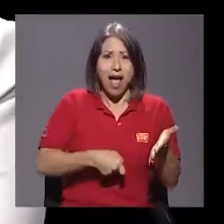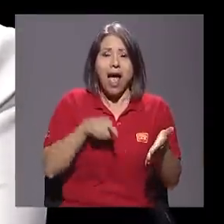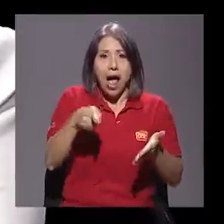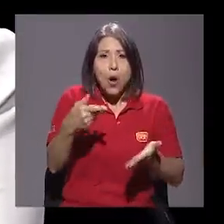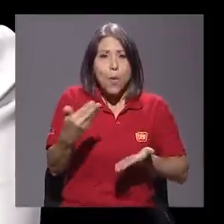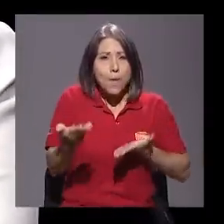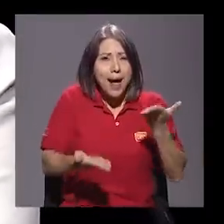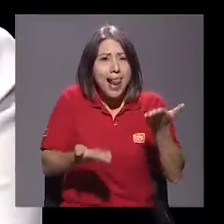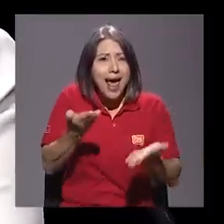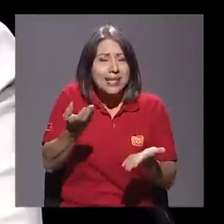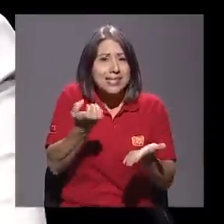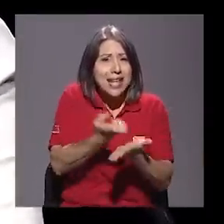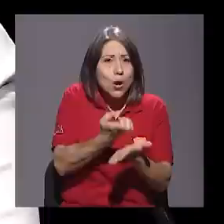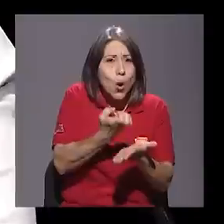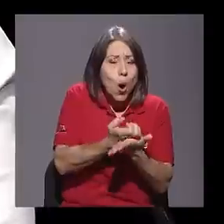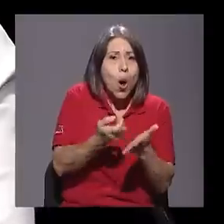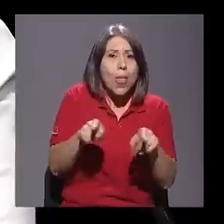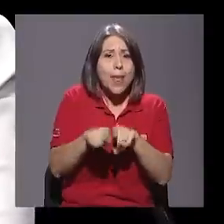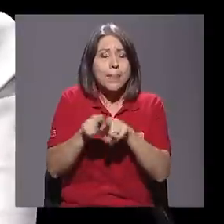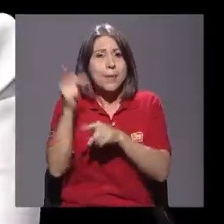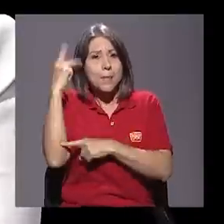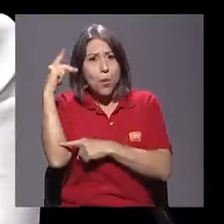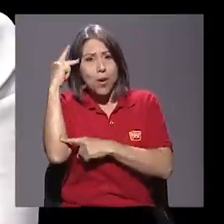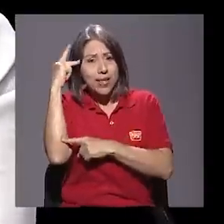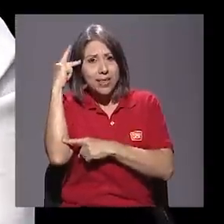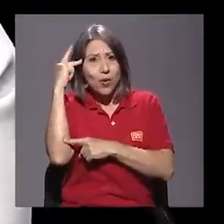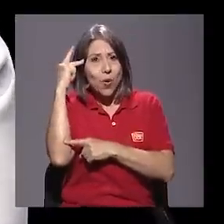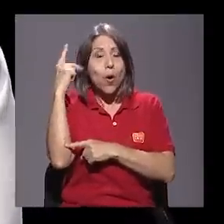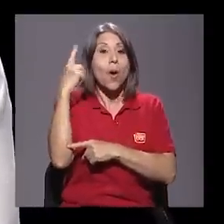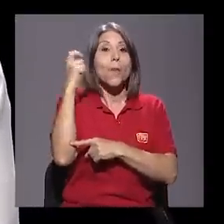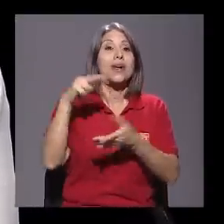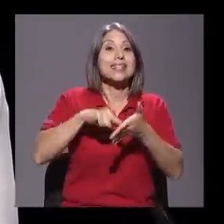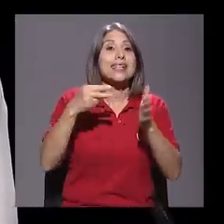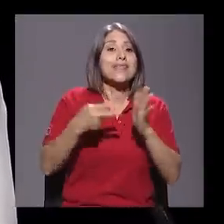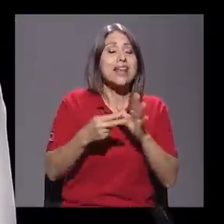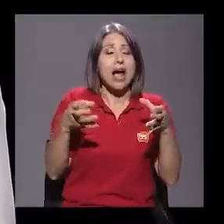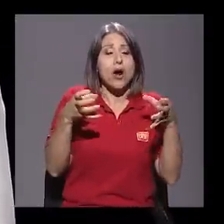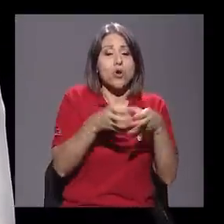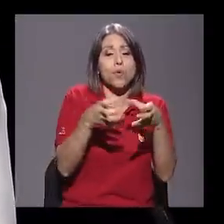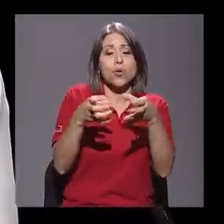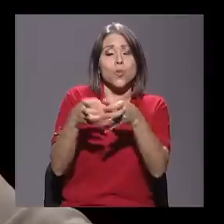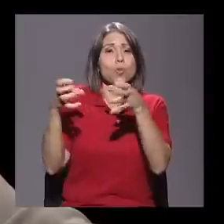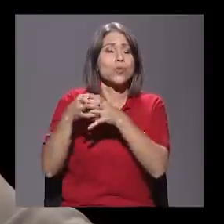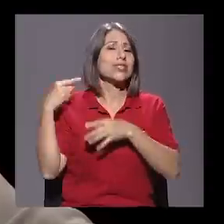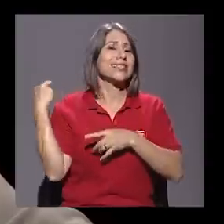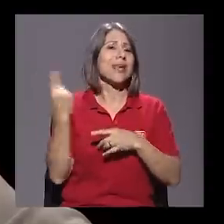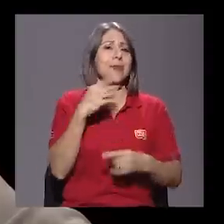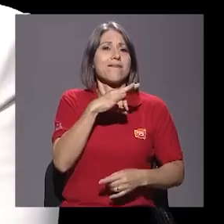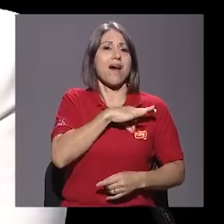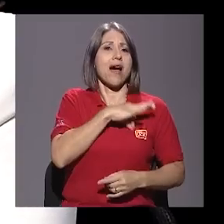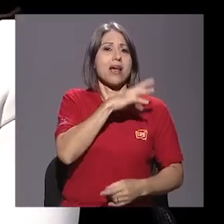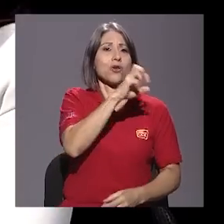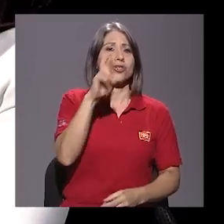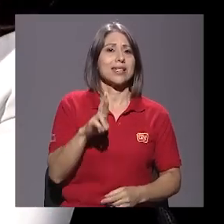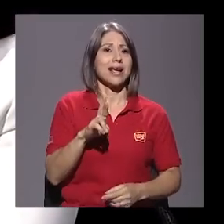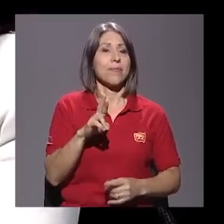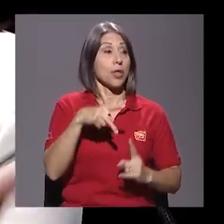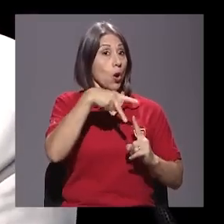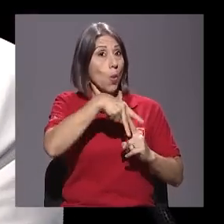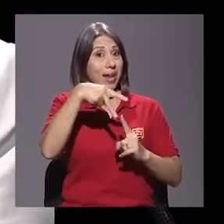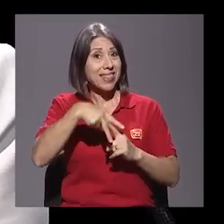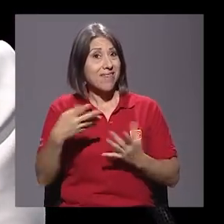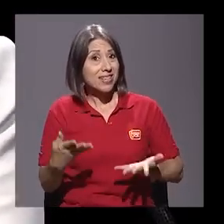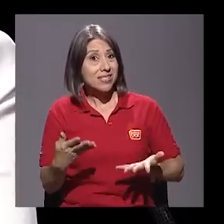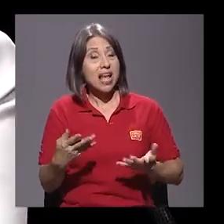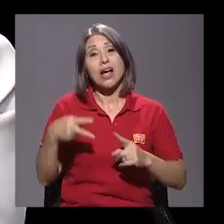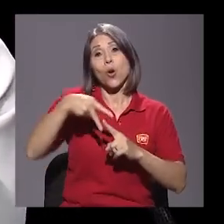sino político, porque habla de los sectores que en la práctica han sido favorecidos en Costa Rica. Cooperativas. Bueno, con las cooperativas hay